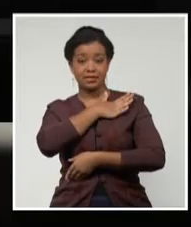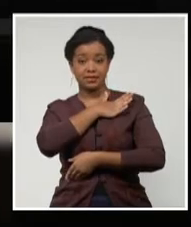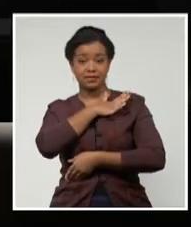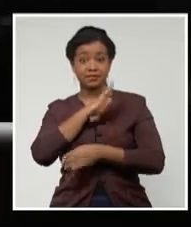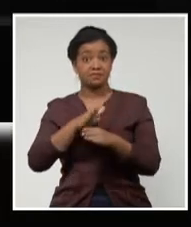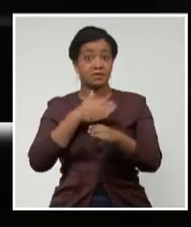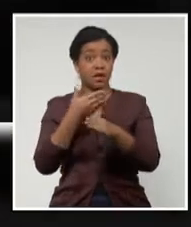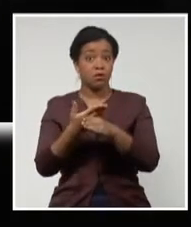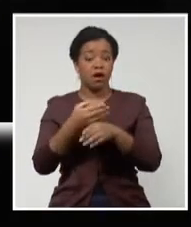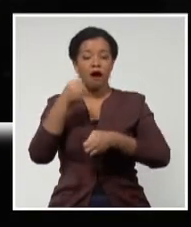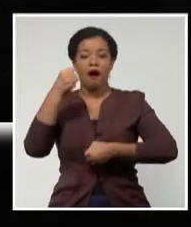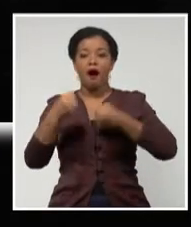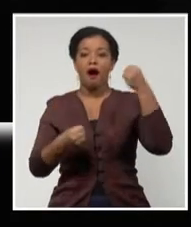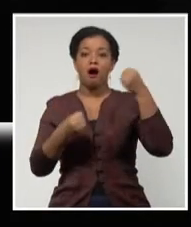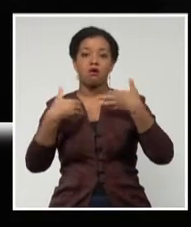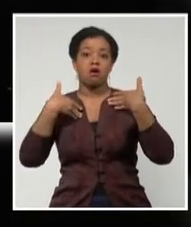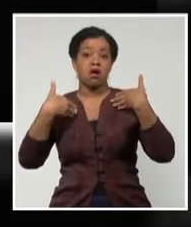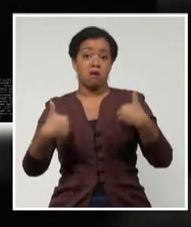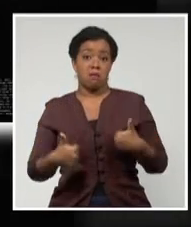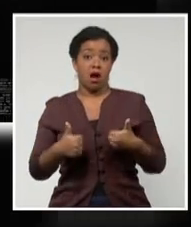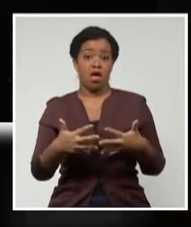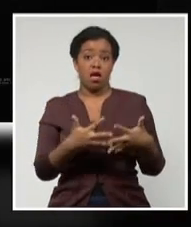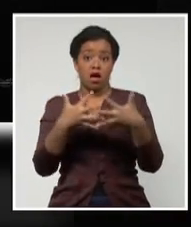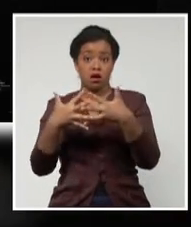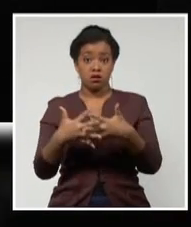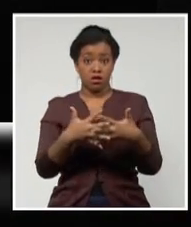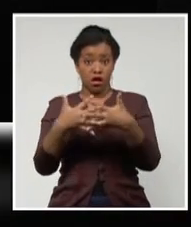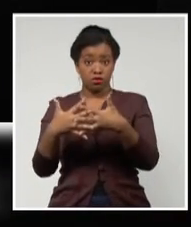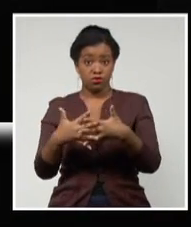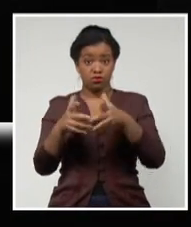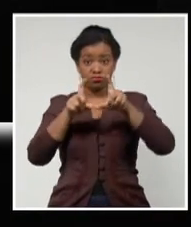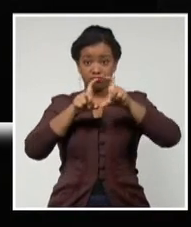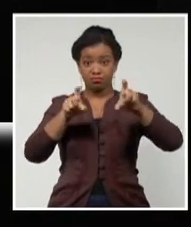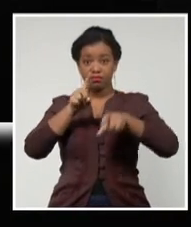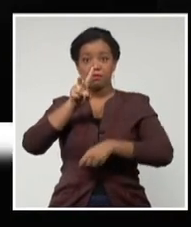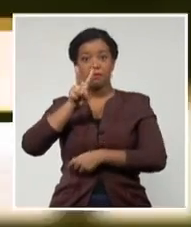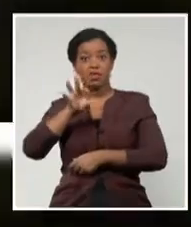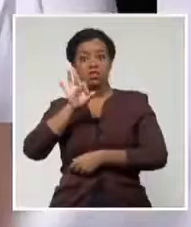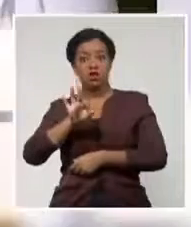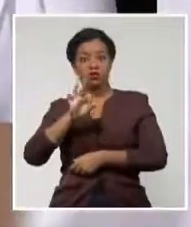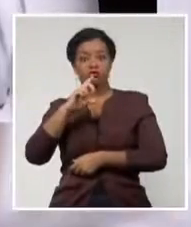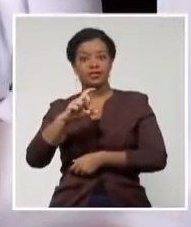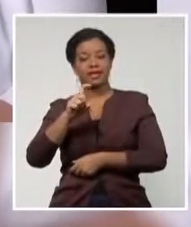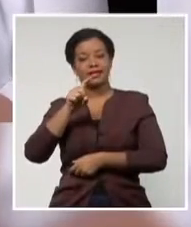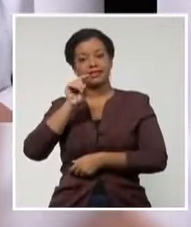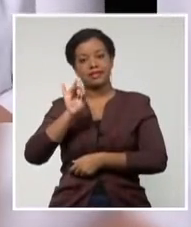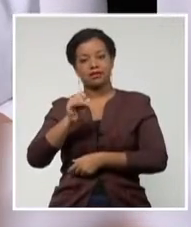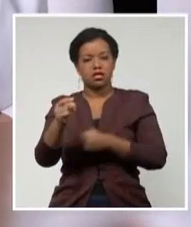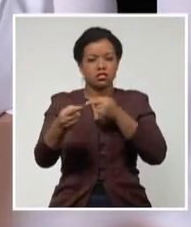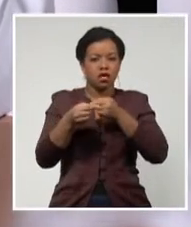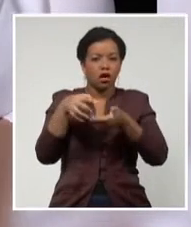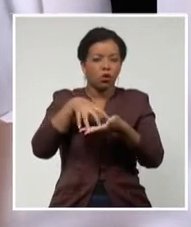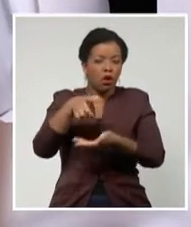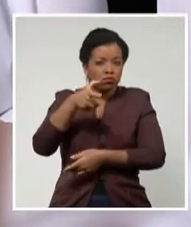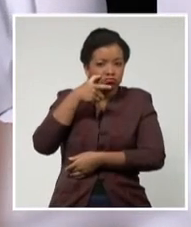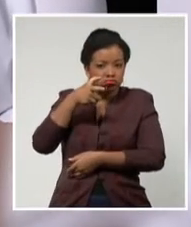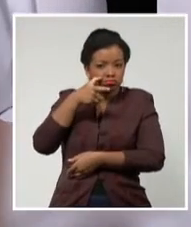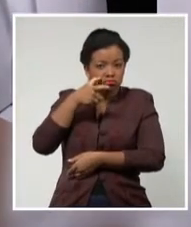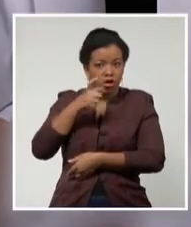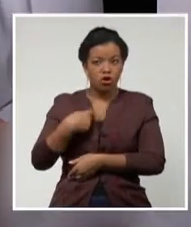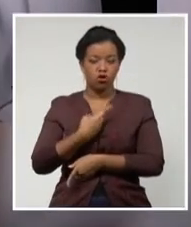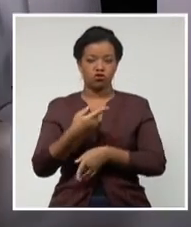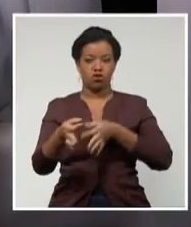Embajada de Estados Unidos con placa 28CD17 se mantuvo cerca del lugar. Nosotros funcionábamos en Bolivia con